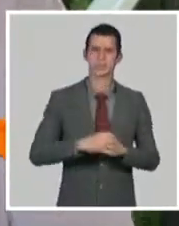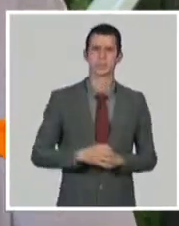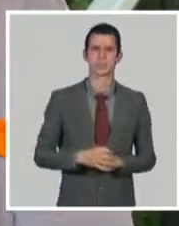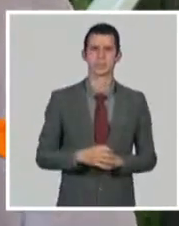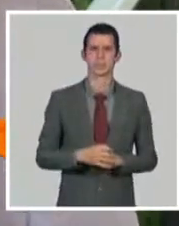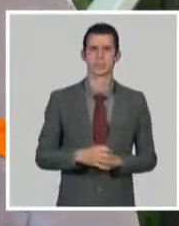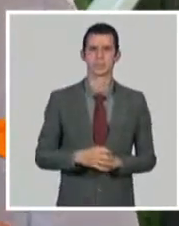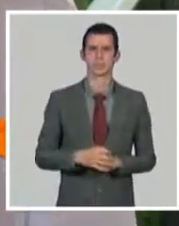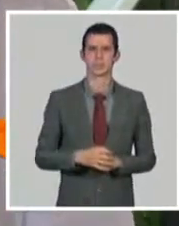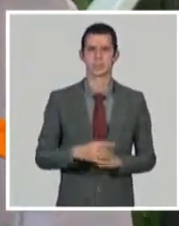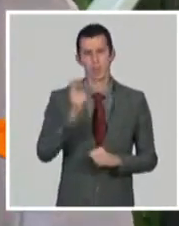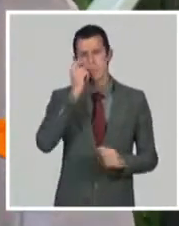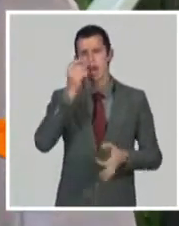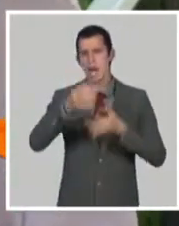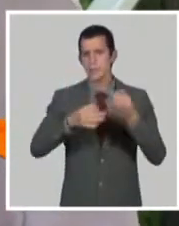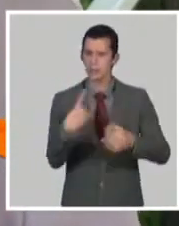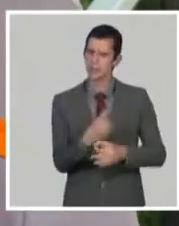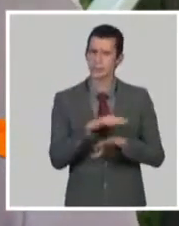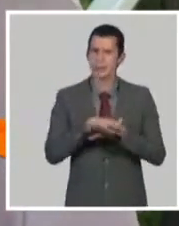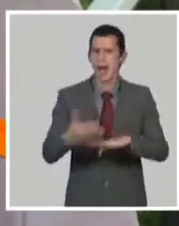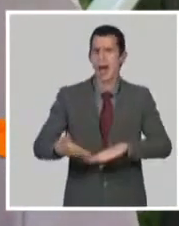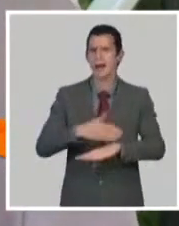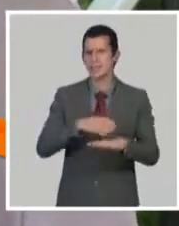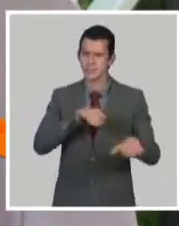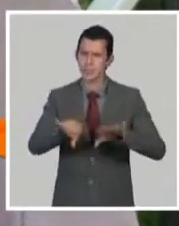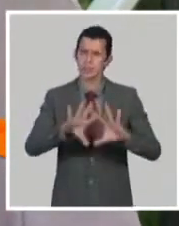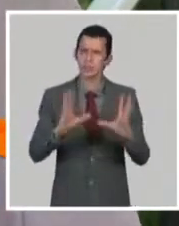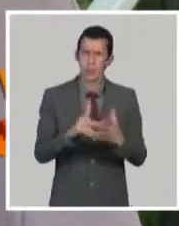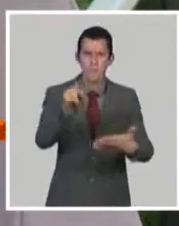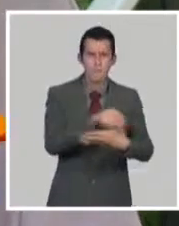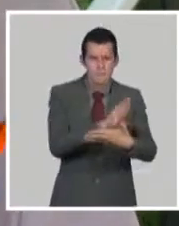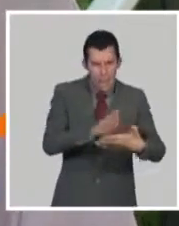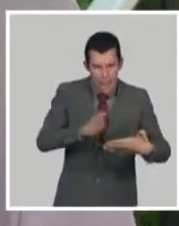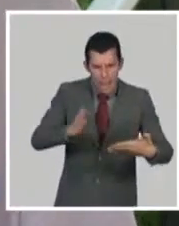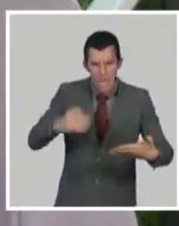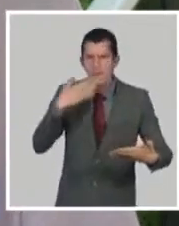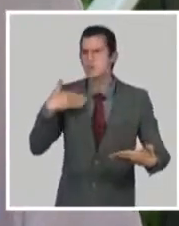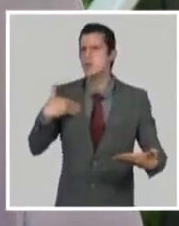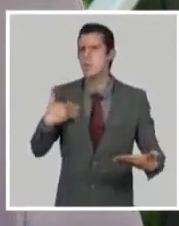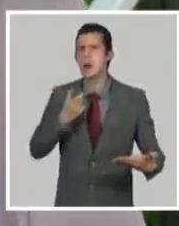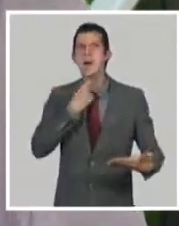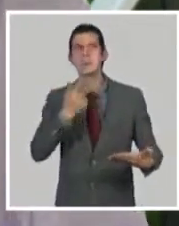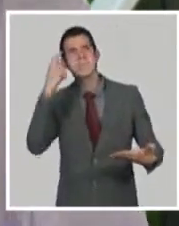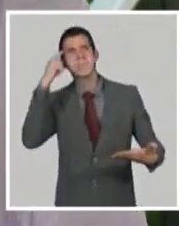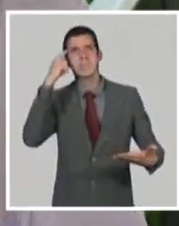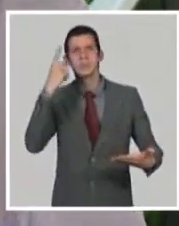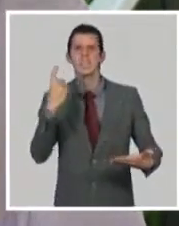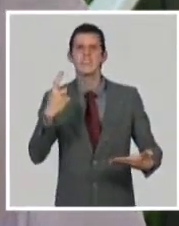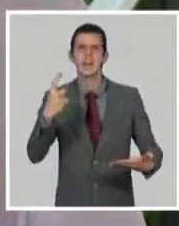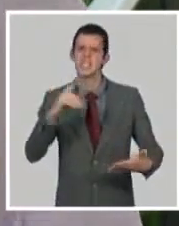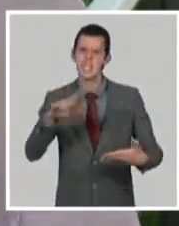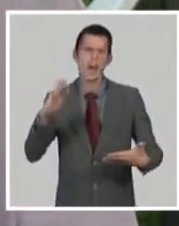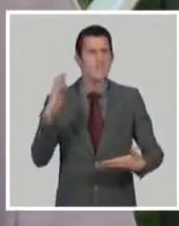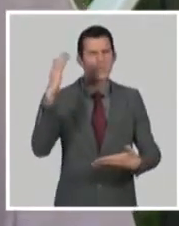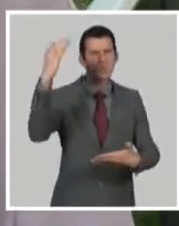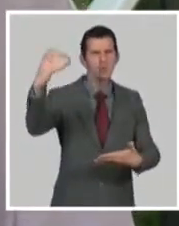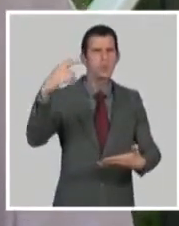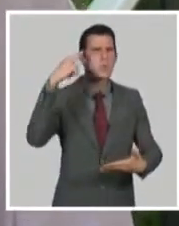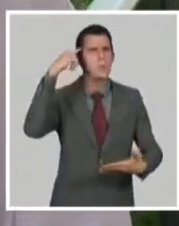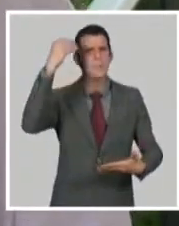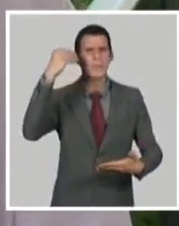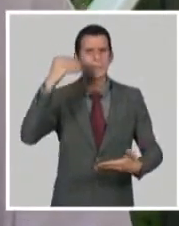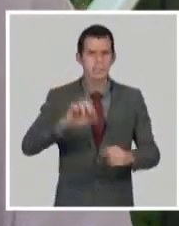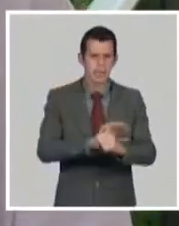científico, sino desde el punto de vista tecnológico, tenemos o necesitamos adquirir para largo plazo, y no solo pensando